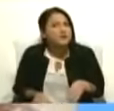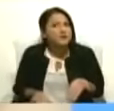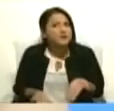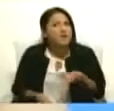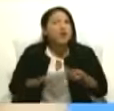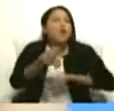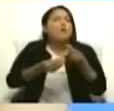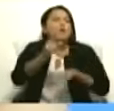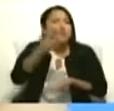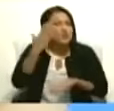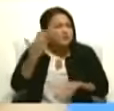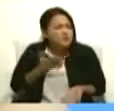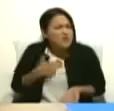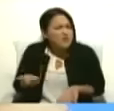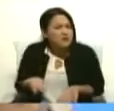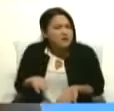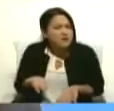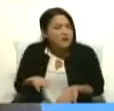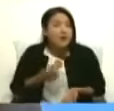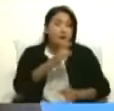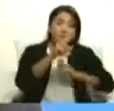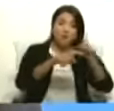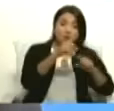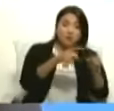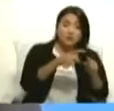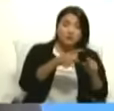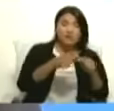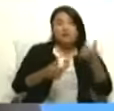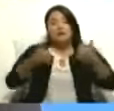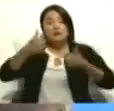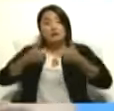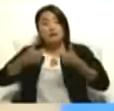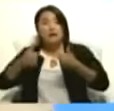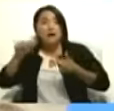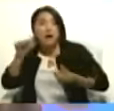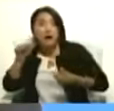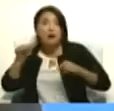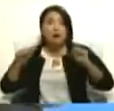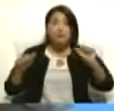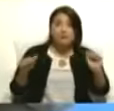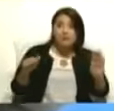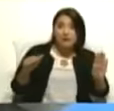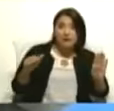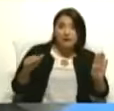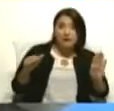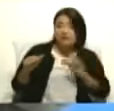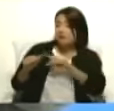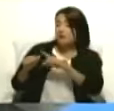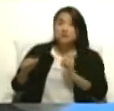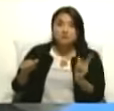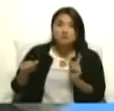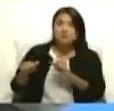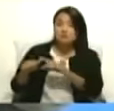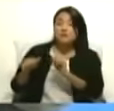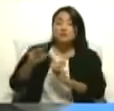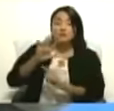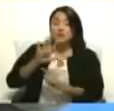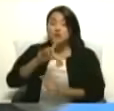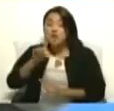lo quieres te gusta candidato a o te gusta candidato b y si el candidato a obtiene el